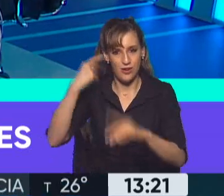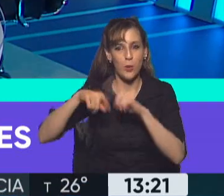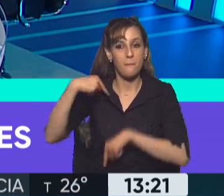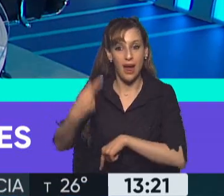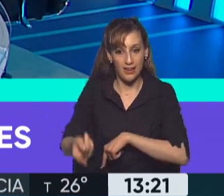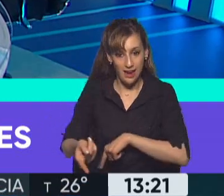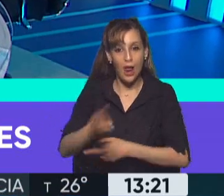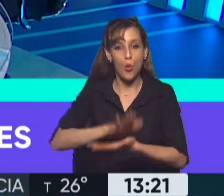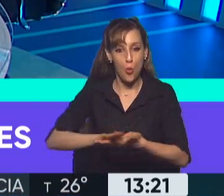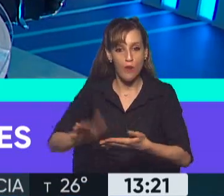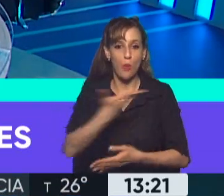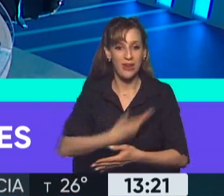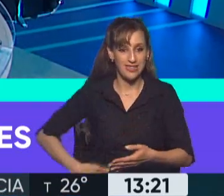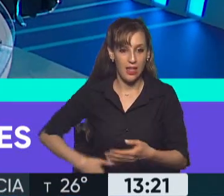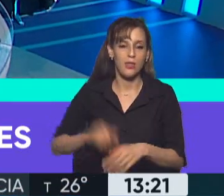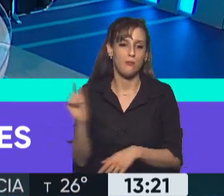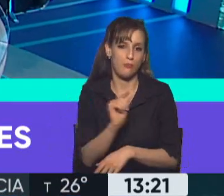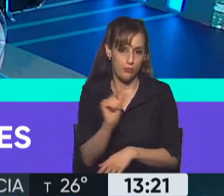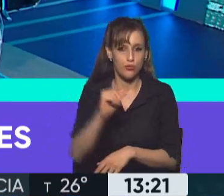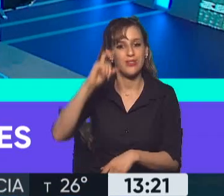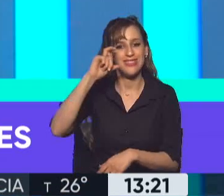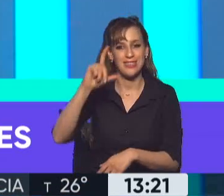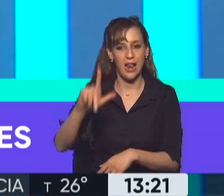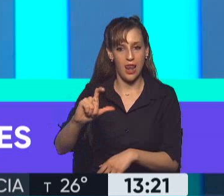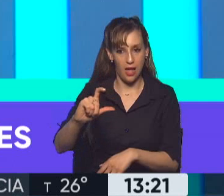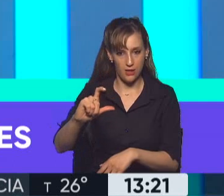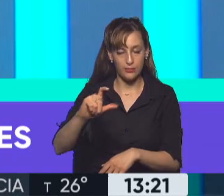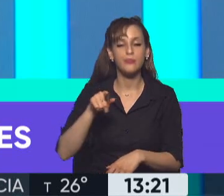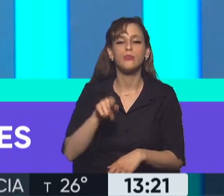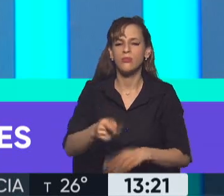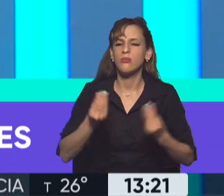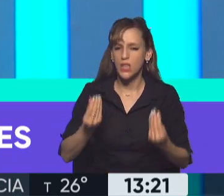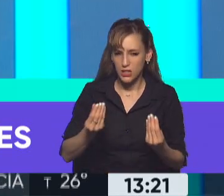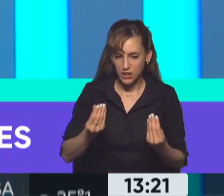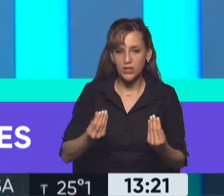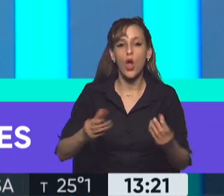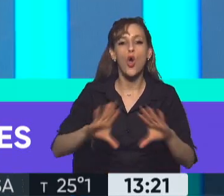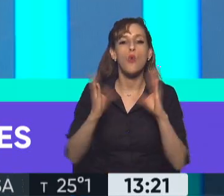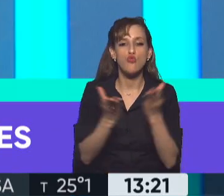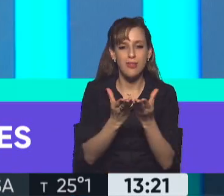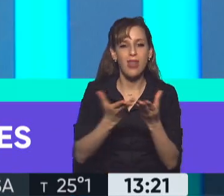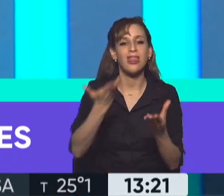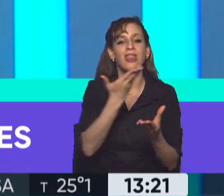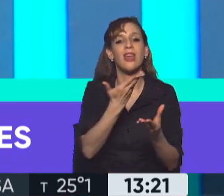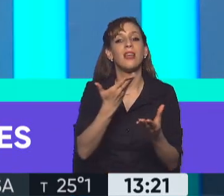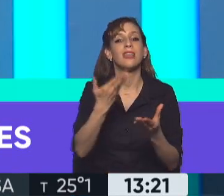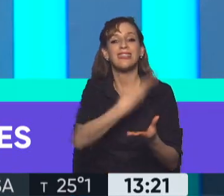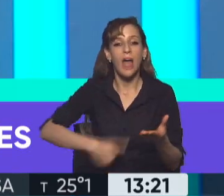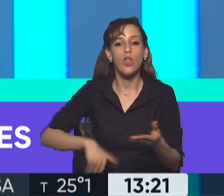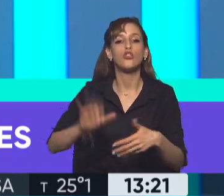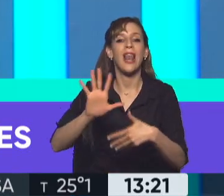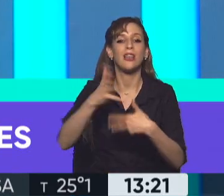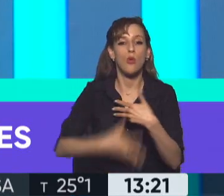presidente pro témpore de la celac esto que es la comunidad de estados latinoamericanos y del caribe celac